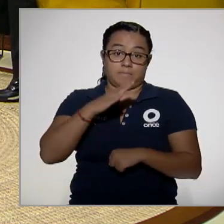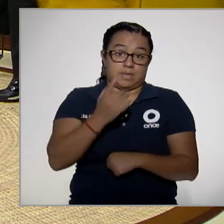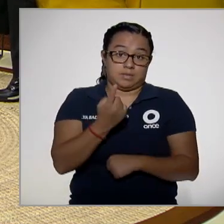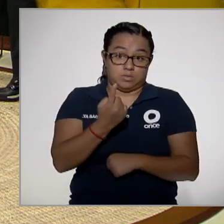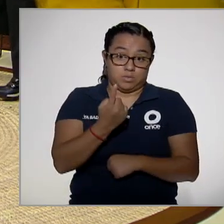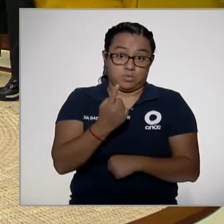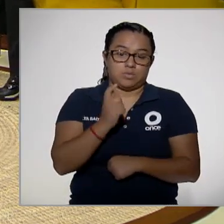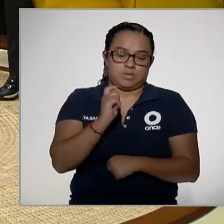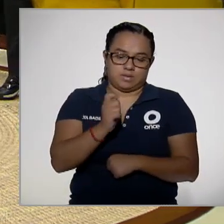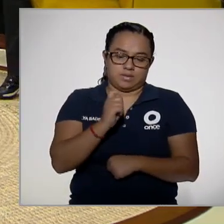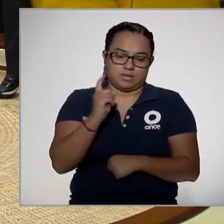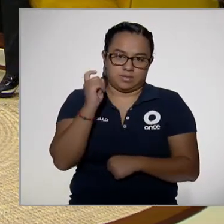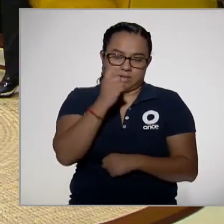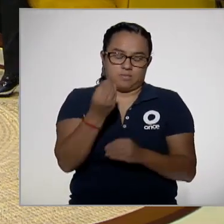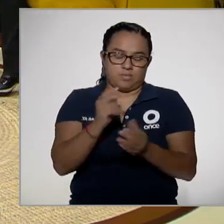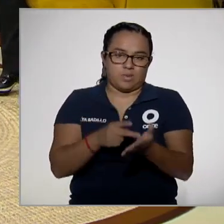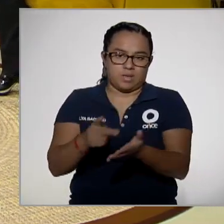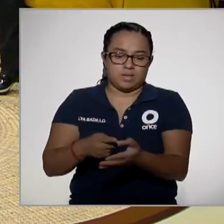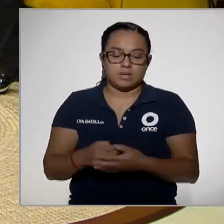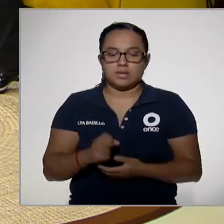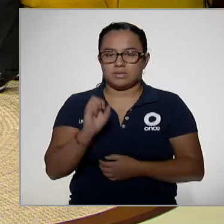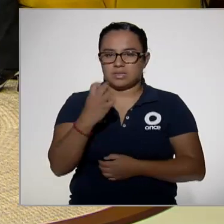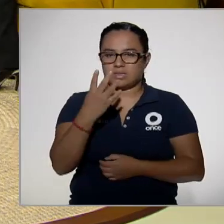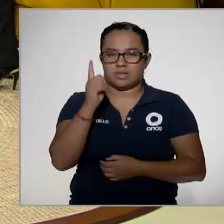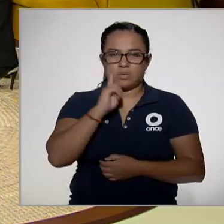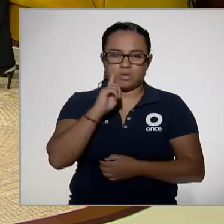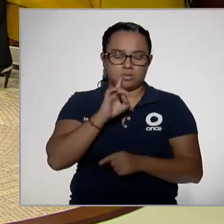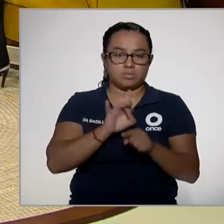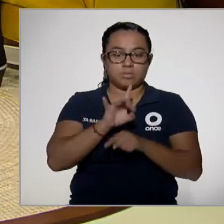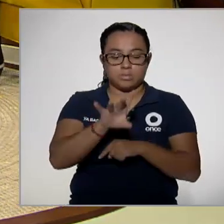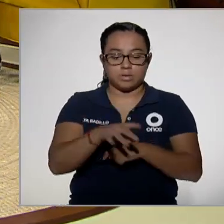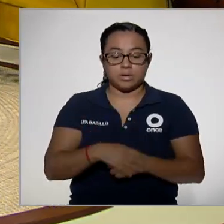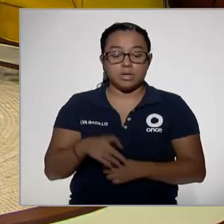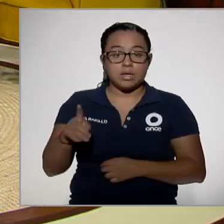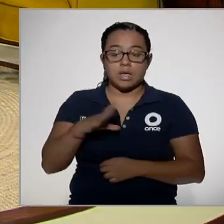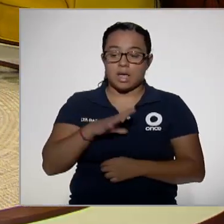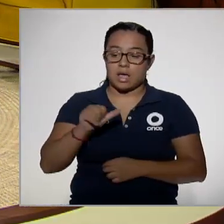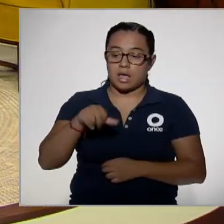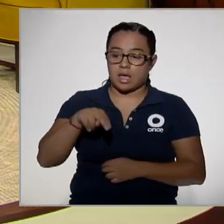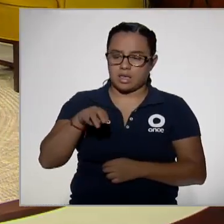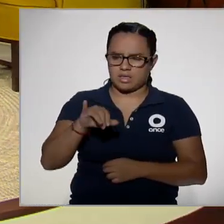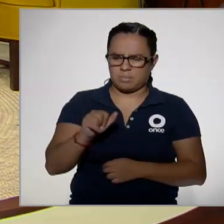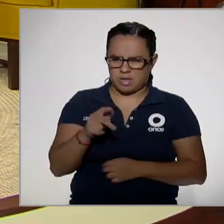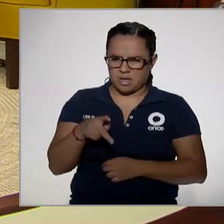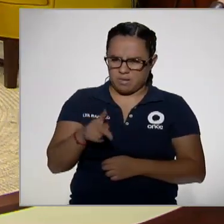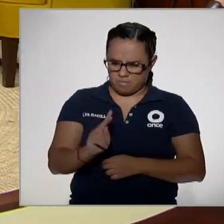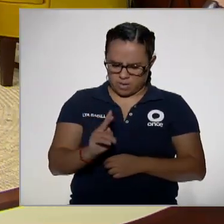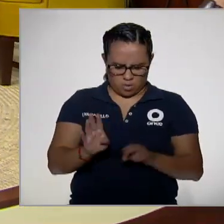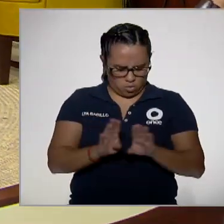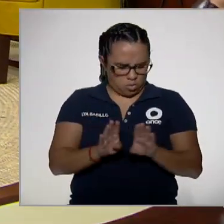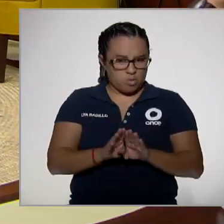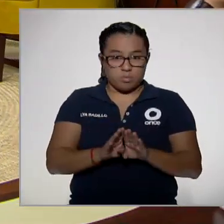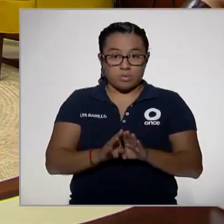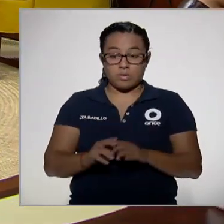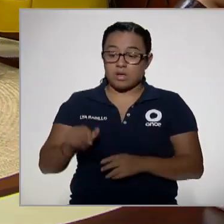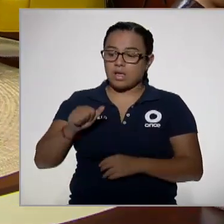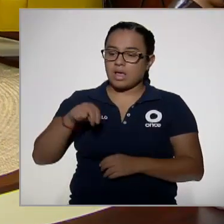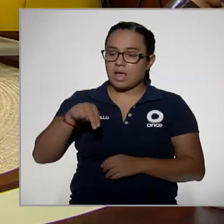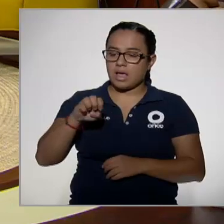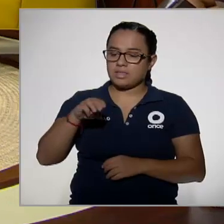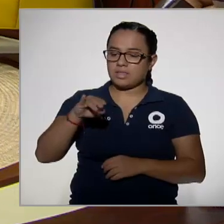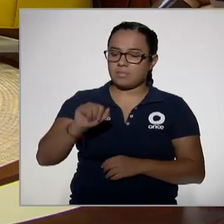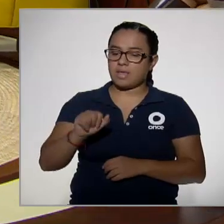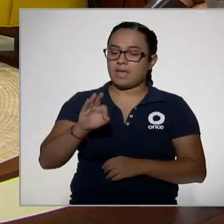los vivió una señora de 64 años que le dijeron que tiene anemia pero ella no entiende por donde le dijeron que era una anemia ferropénica